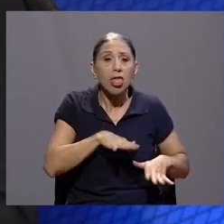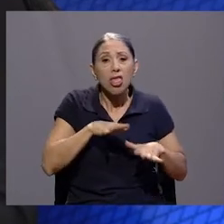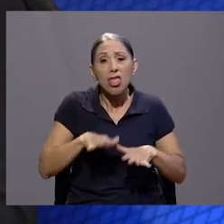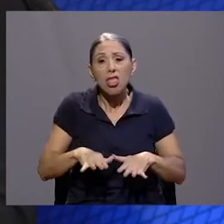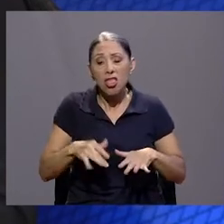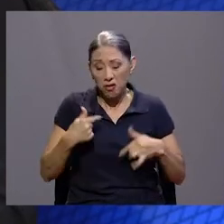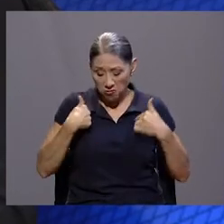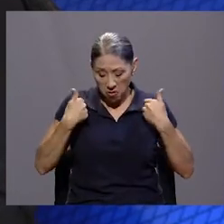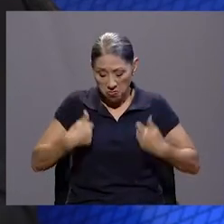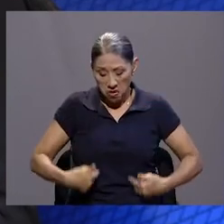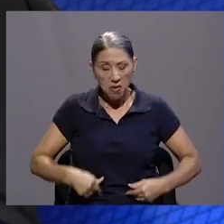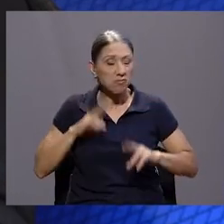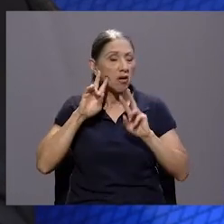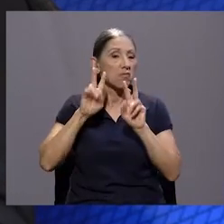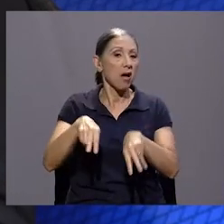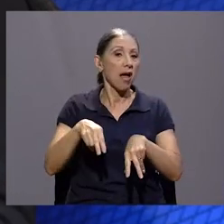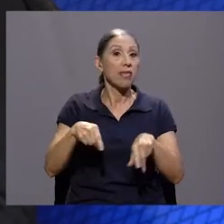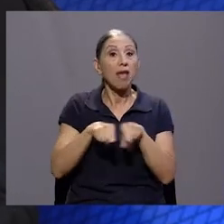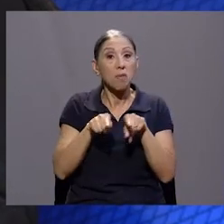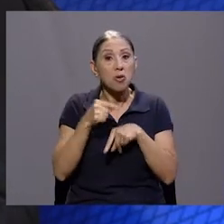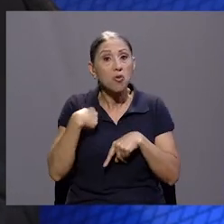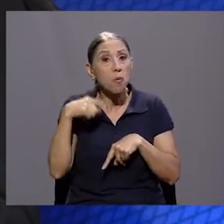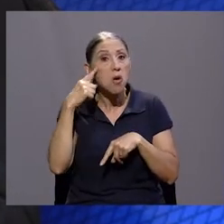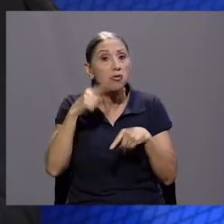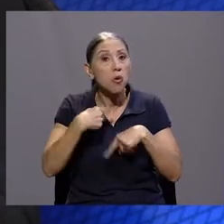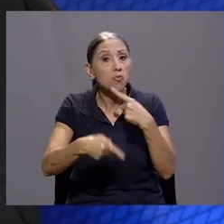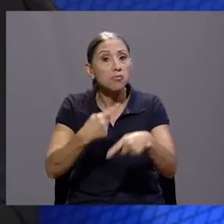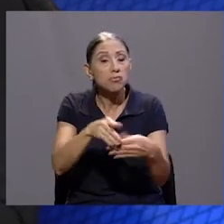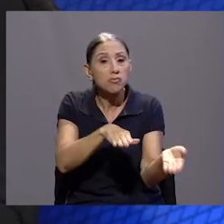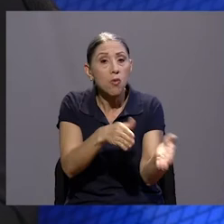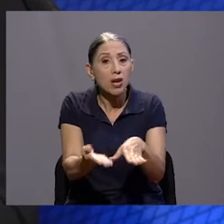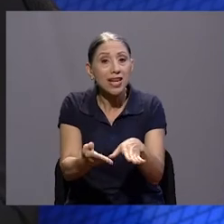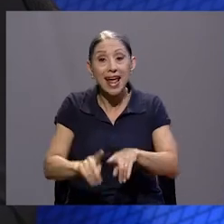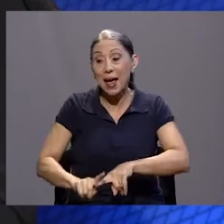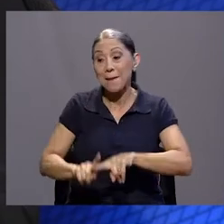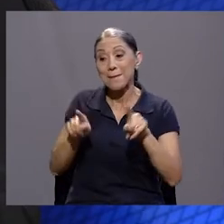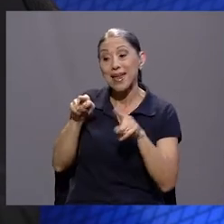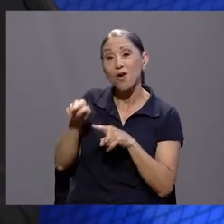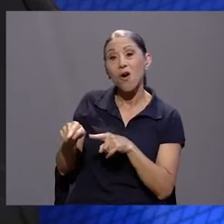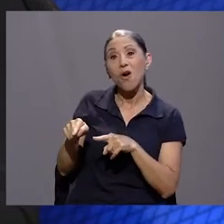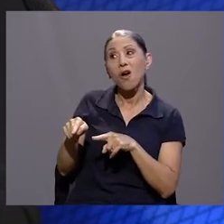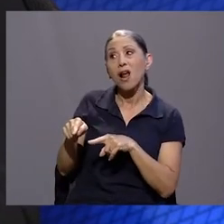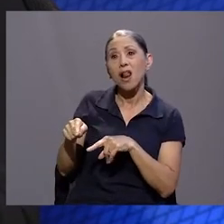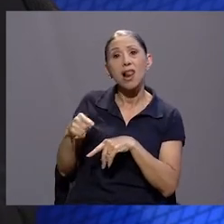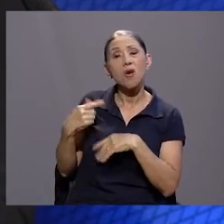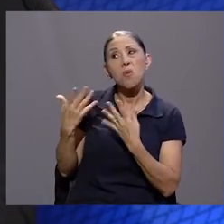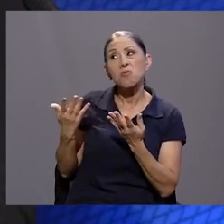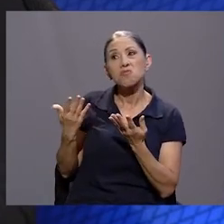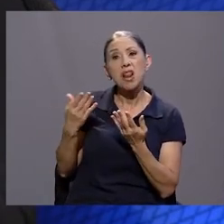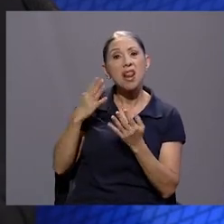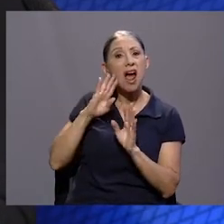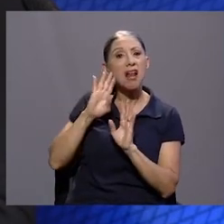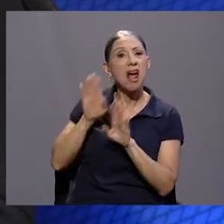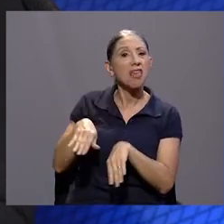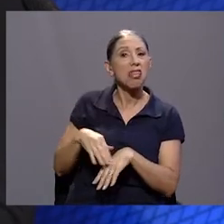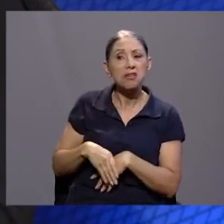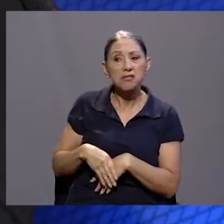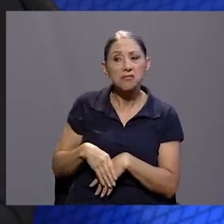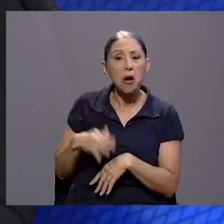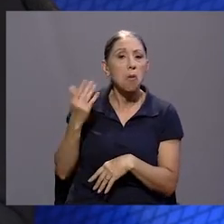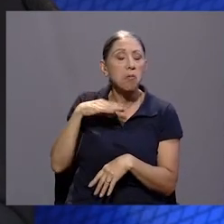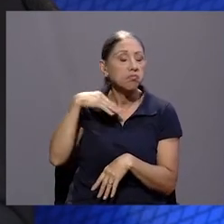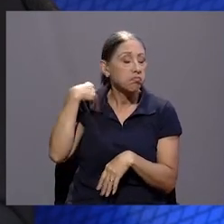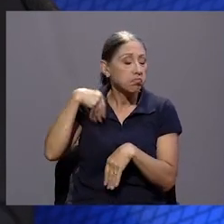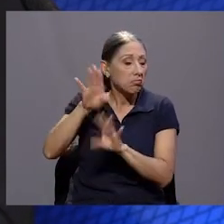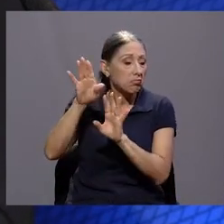pierde interés e incluso que piense en morir que es algo muy importante pero en la entidad va a ser esta sensación simplemente de que el tiempo pasa que no me importa no sé